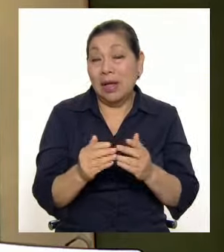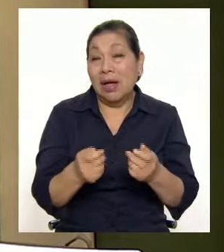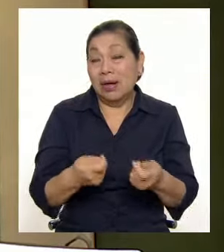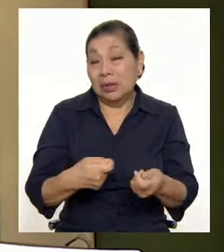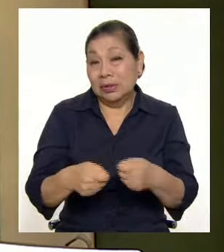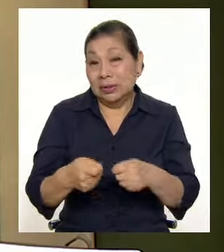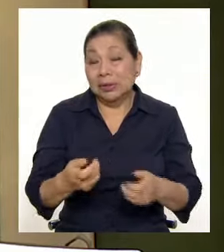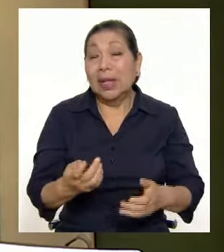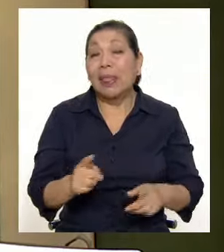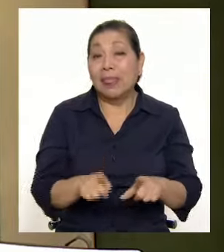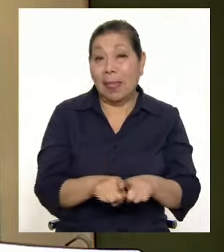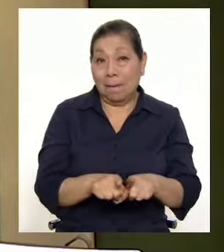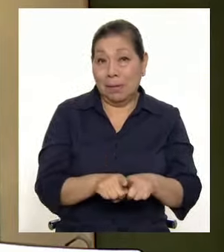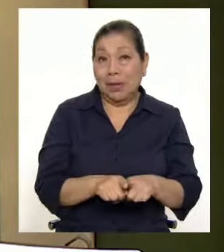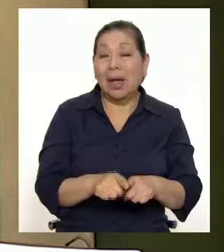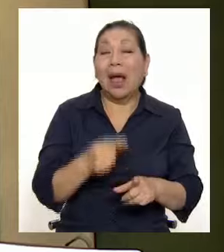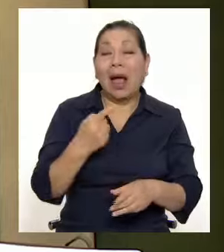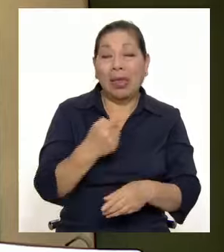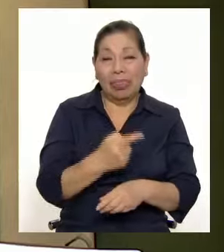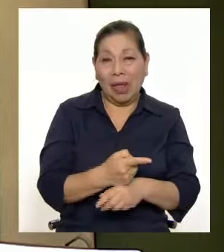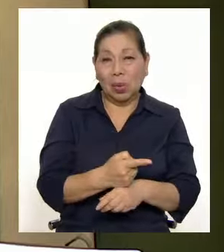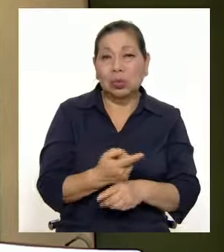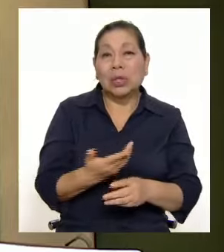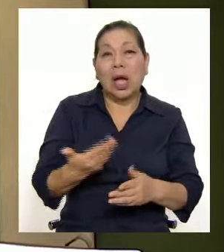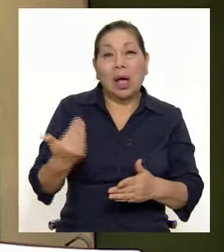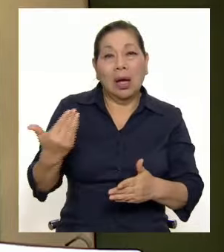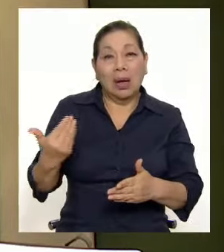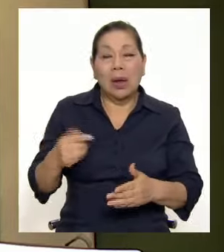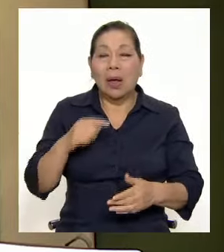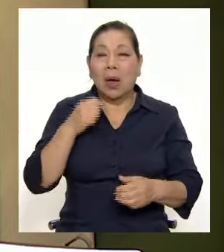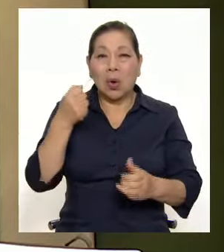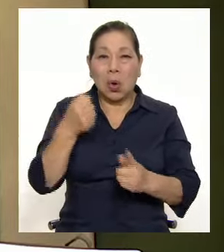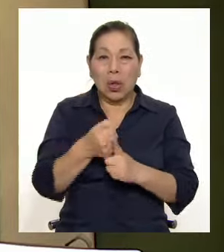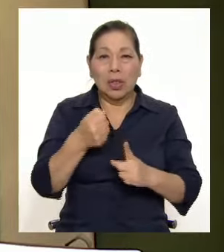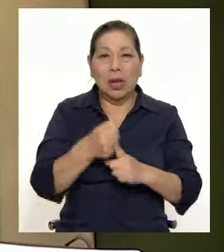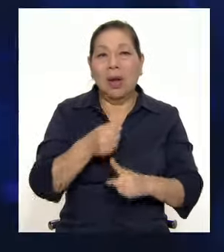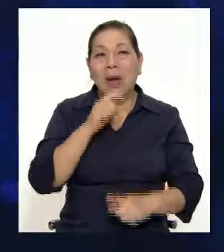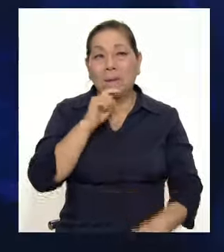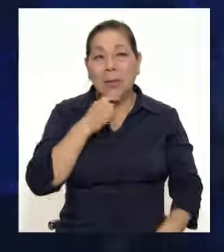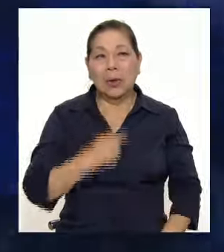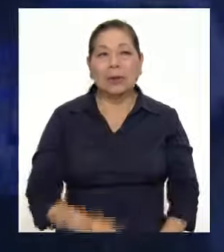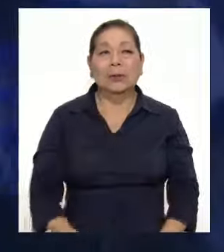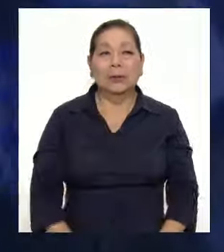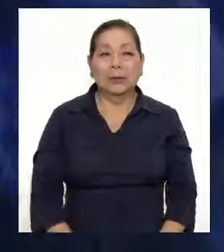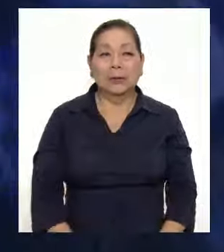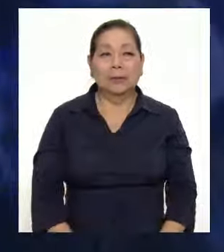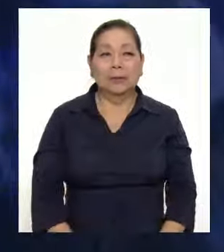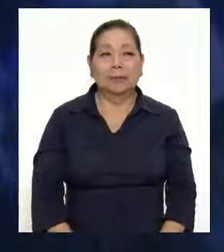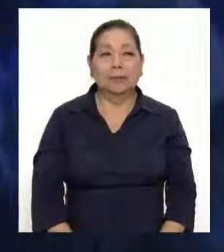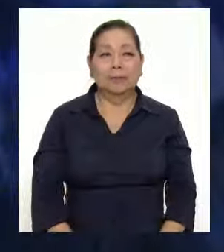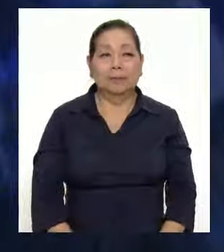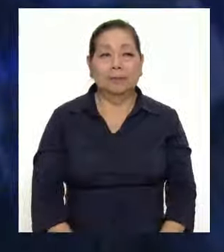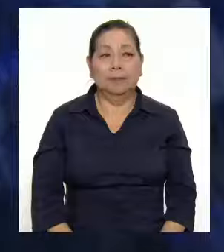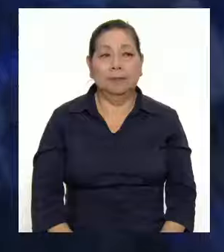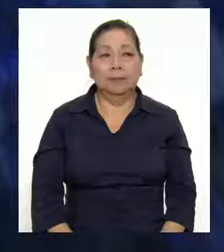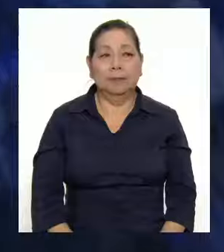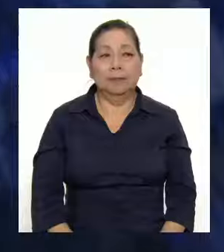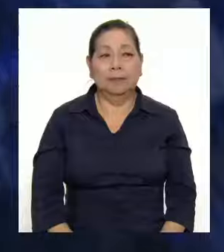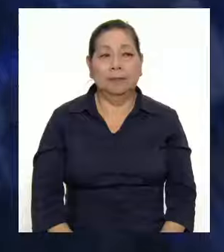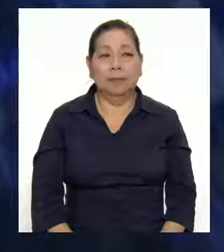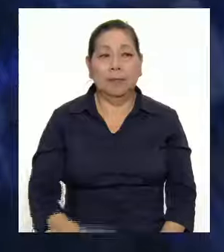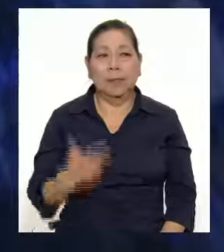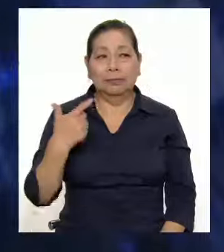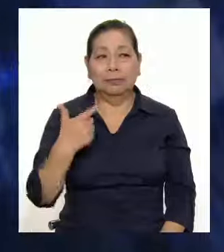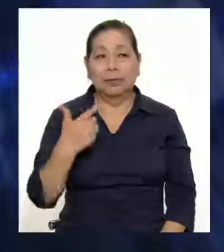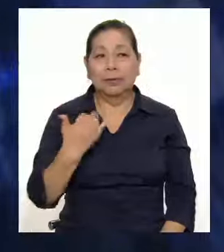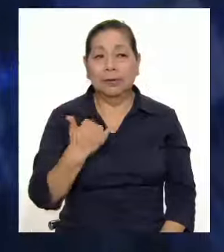apuestas. El detenido también registra denuncias por violencia contra la mujer. Se asoció la captura de un sujeto con arma de